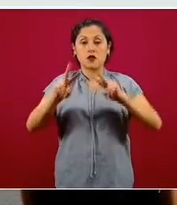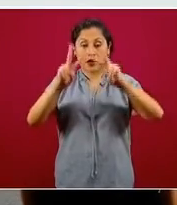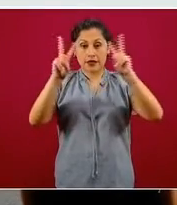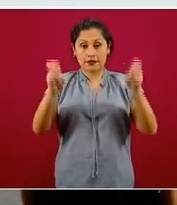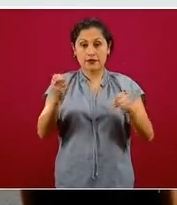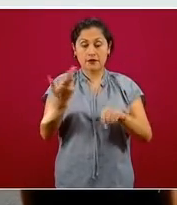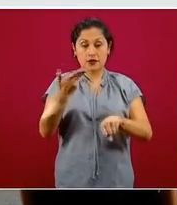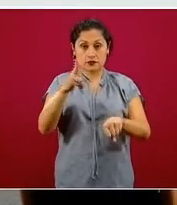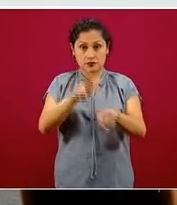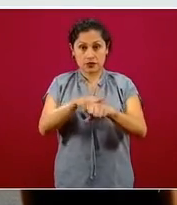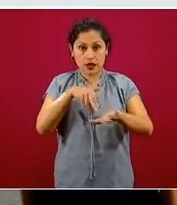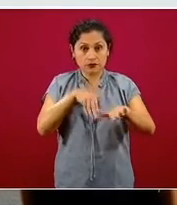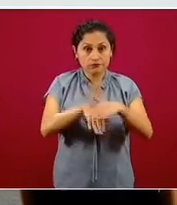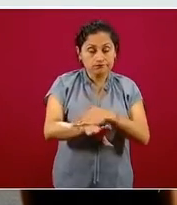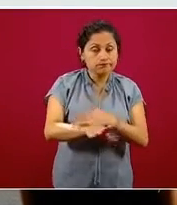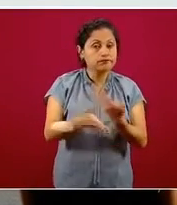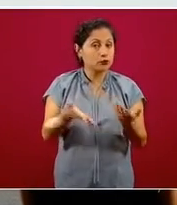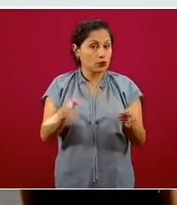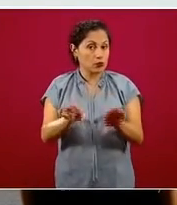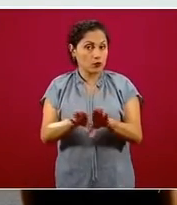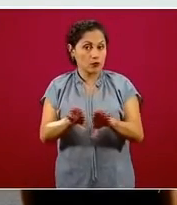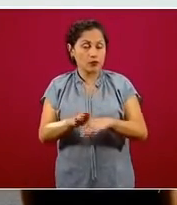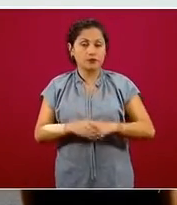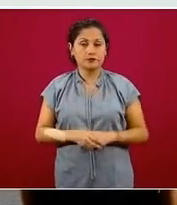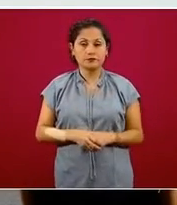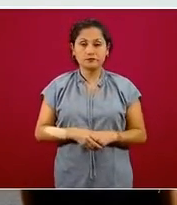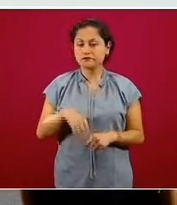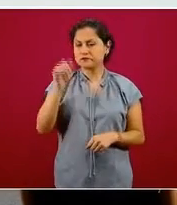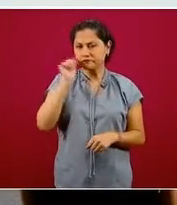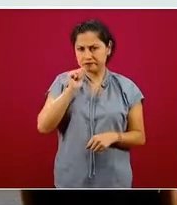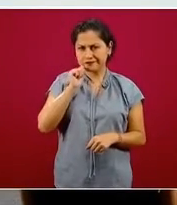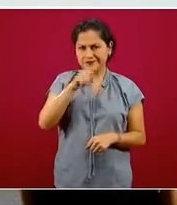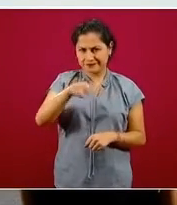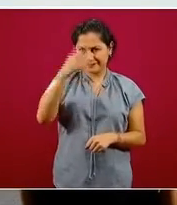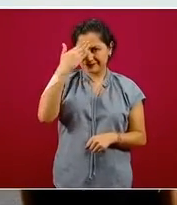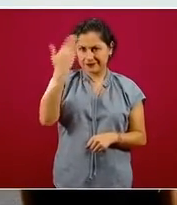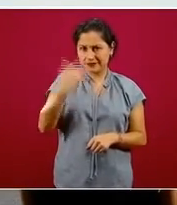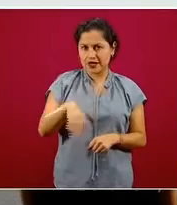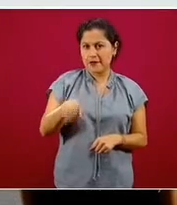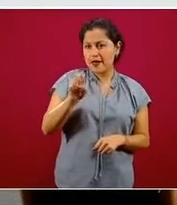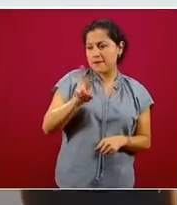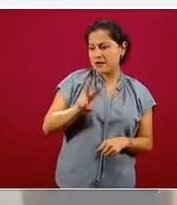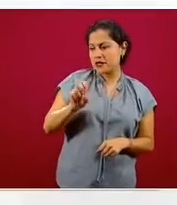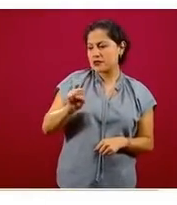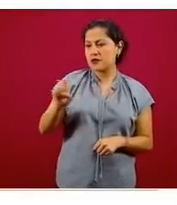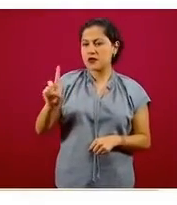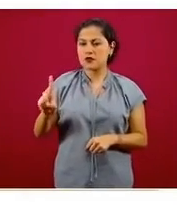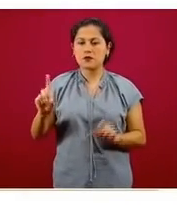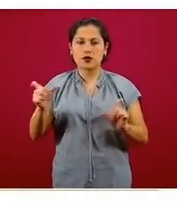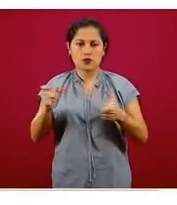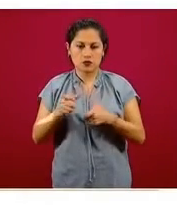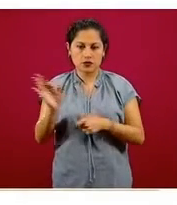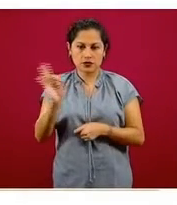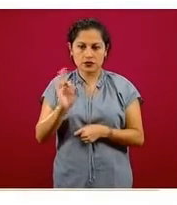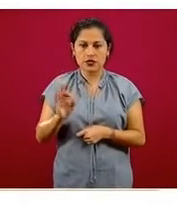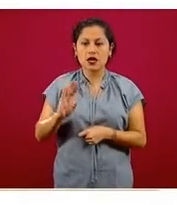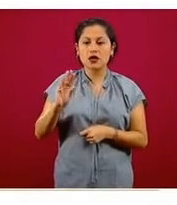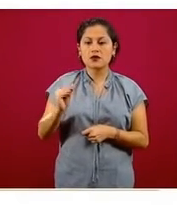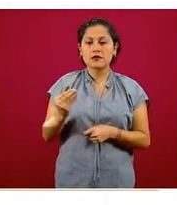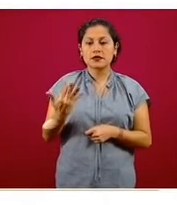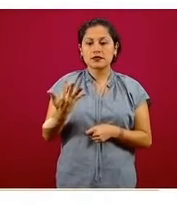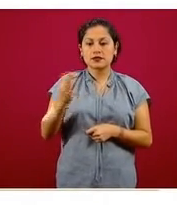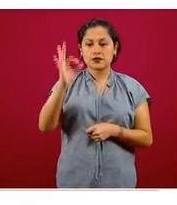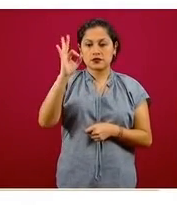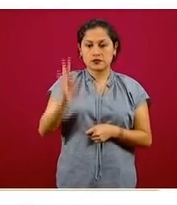hospitalaria. Siempre vemos que los fines de semana puede disminuir un poquito la notificación, no fue mucho, 95%, tenemos todavía